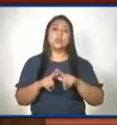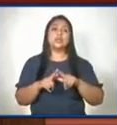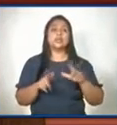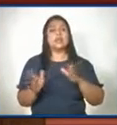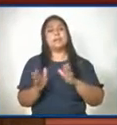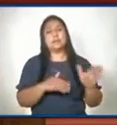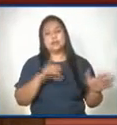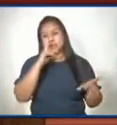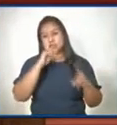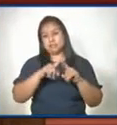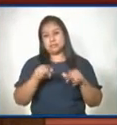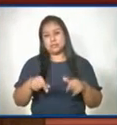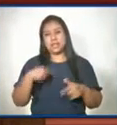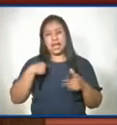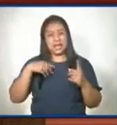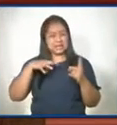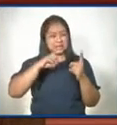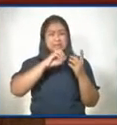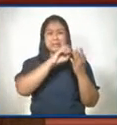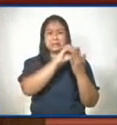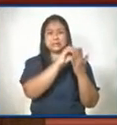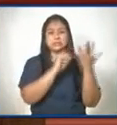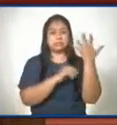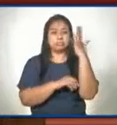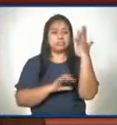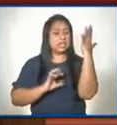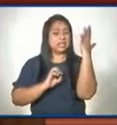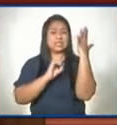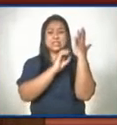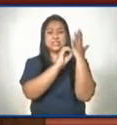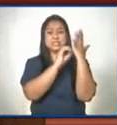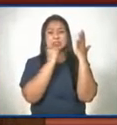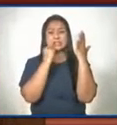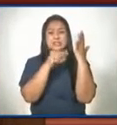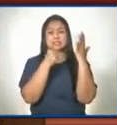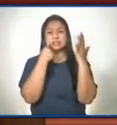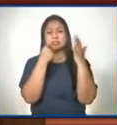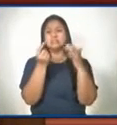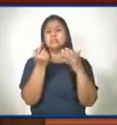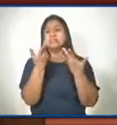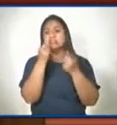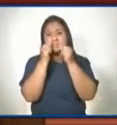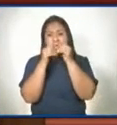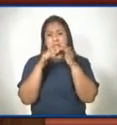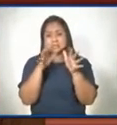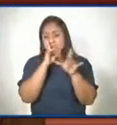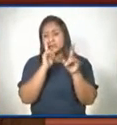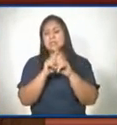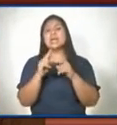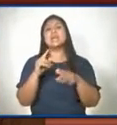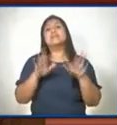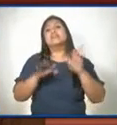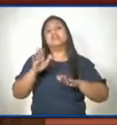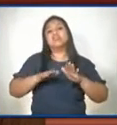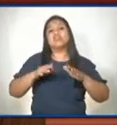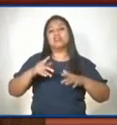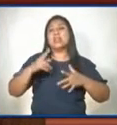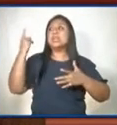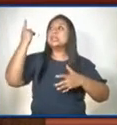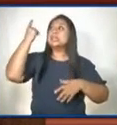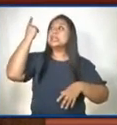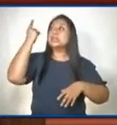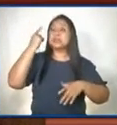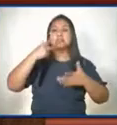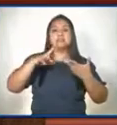aparte de las plagas, hay algunas condiciones climatológicas que pueden afectar el cultivo del café.